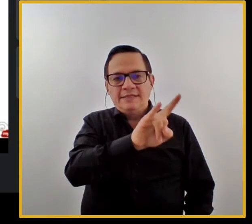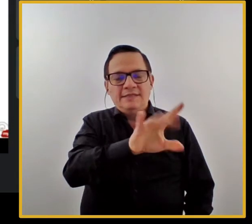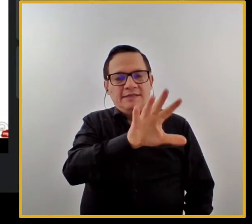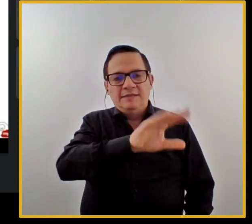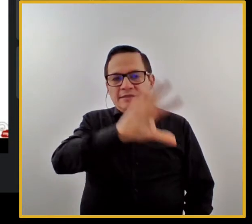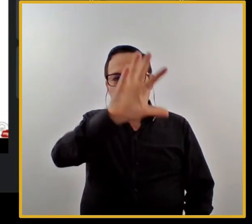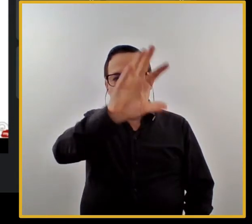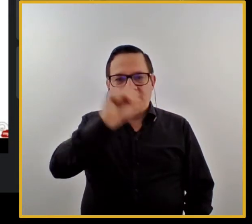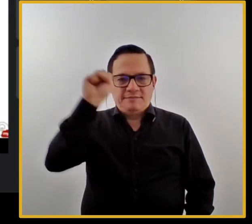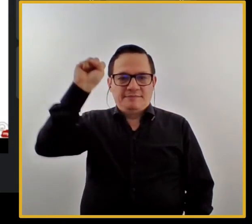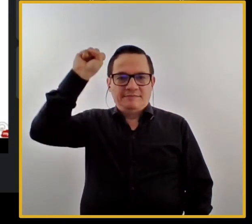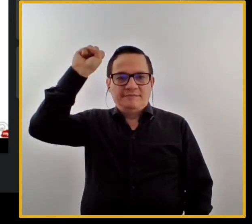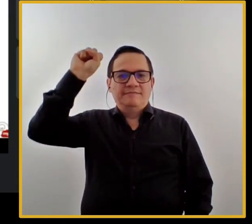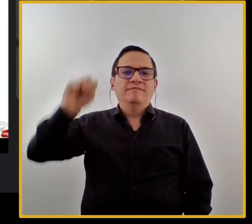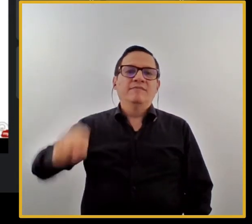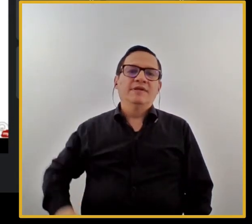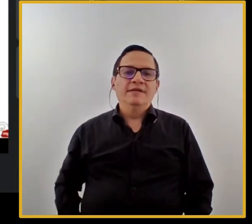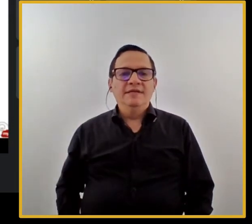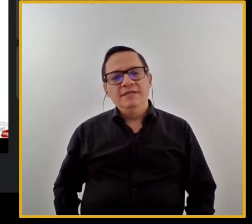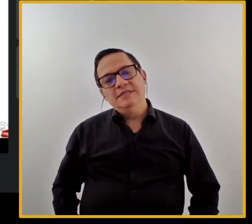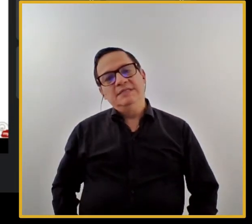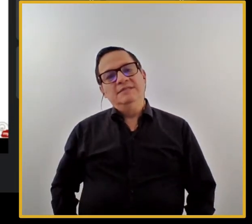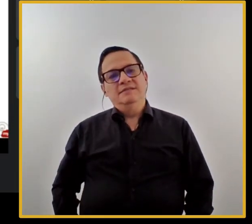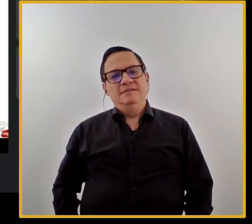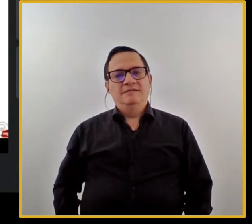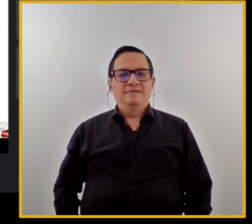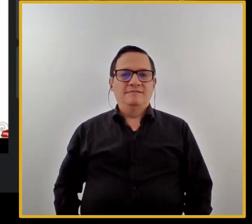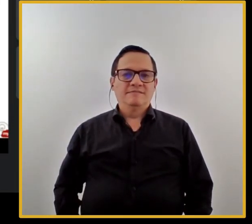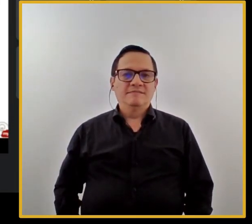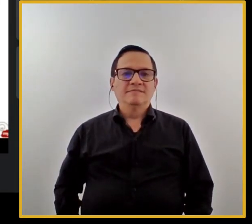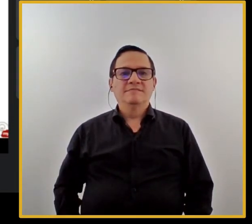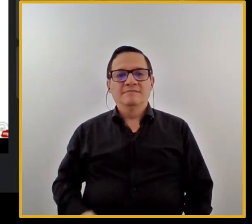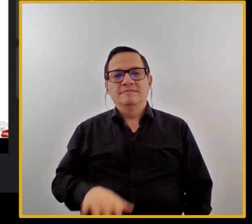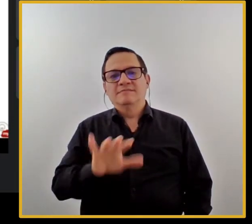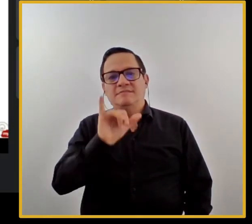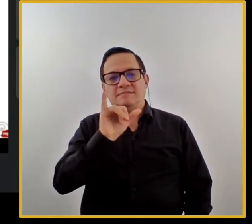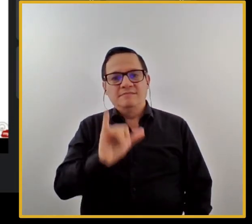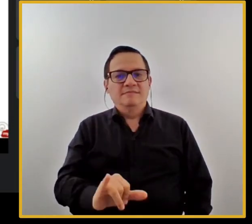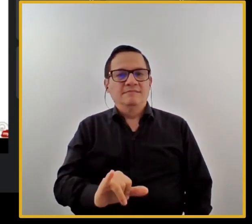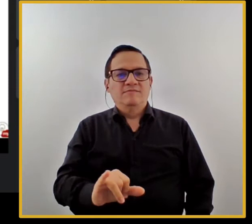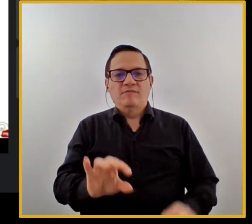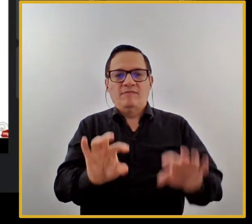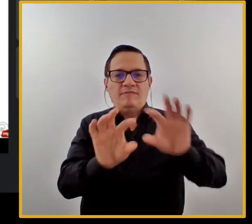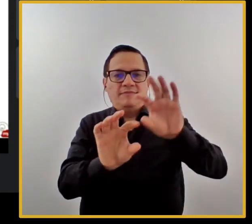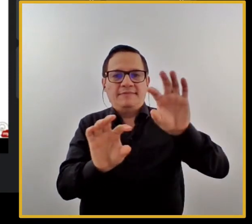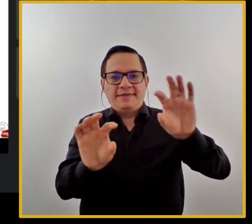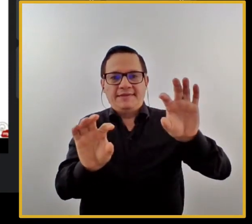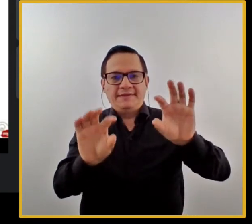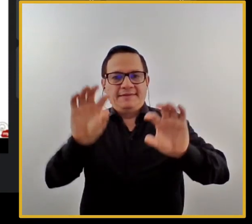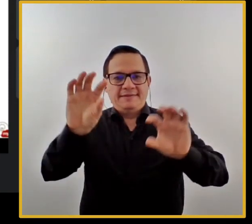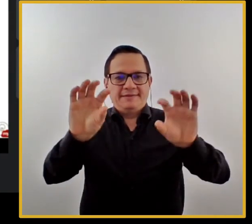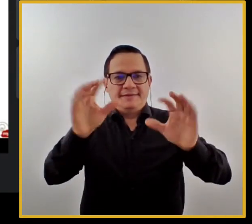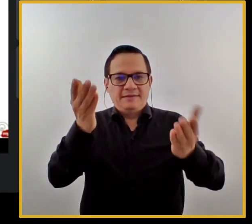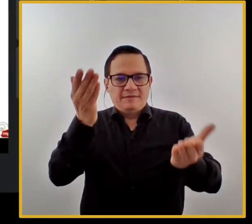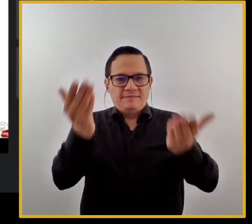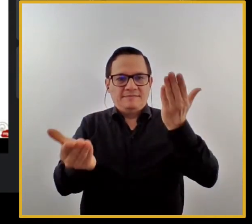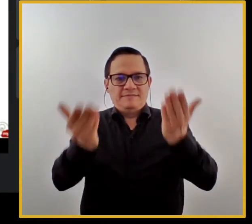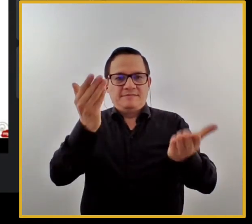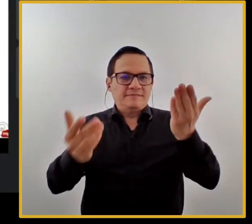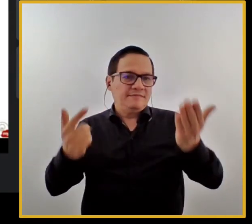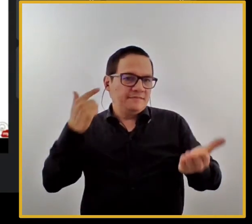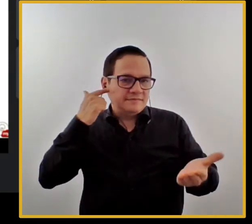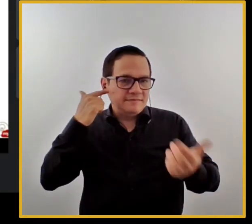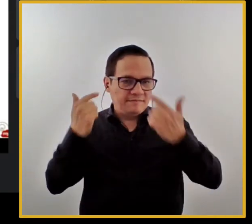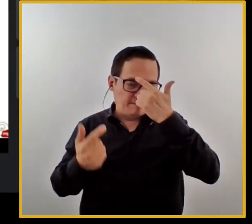que era lo que estaba diciendo. 3U y 300, entonces ya me quedó a ambos, ¿sí? Ya ahorita sí la escuché bien, es que se me